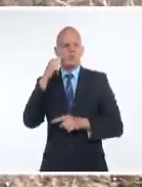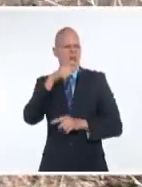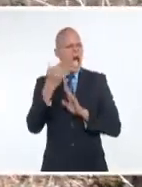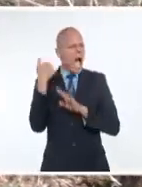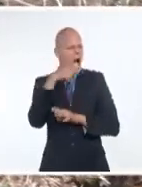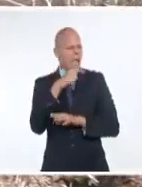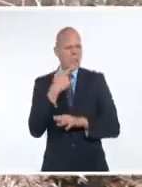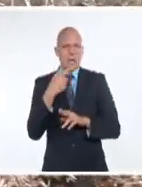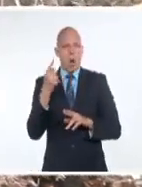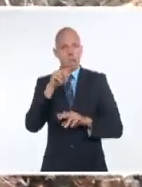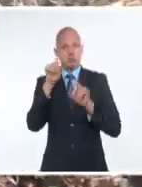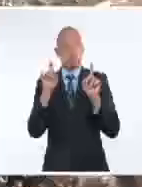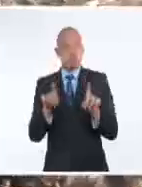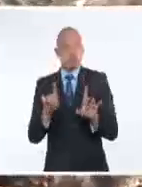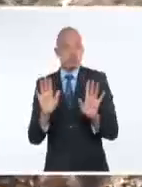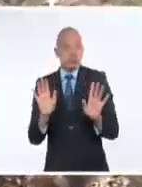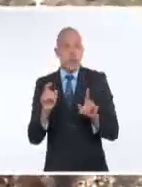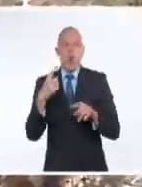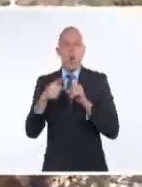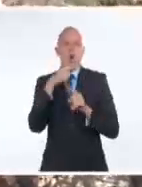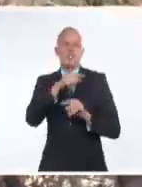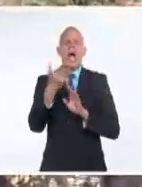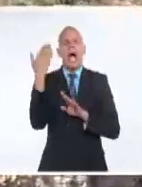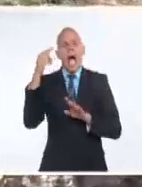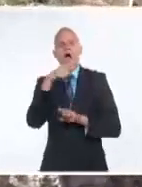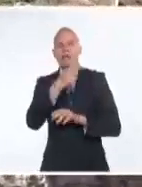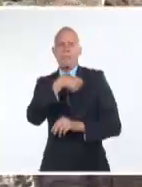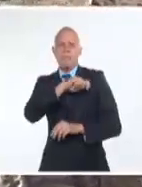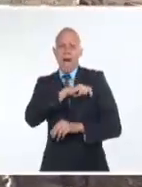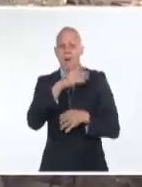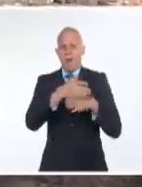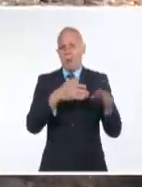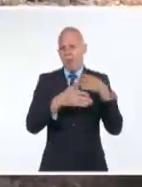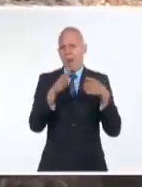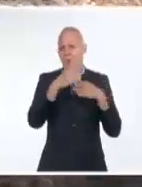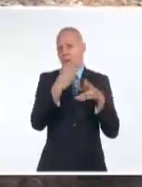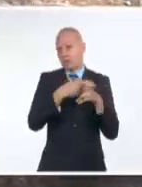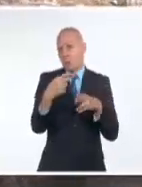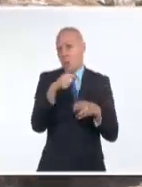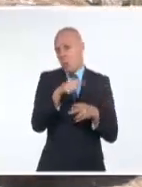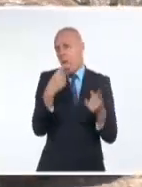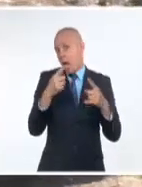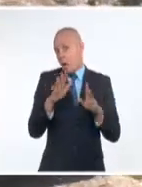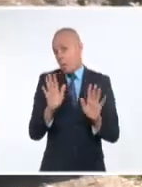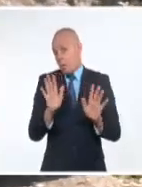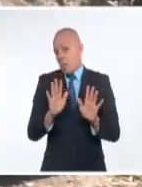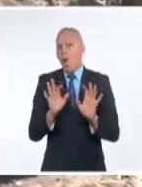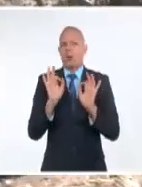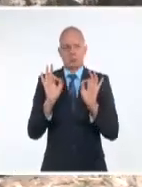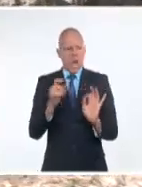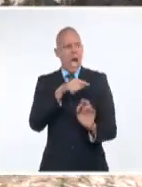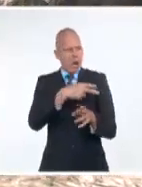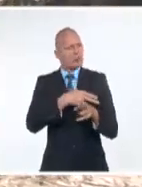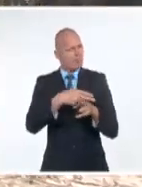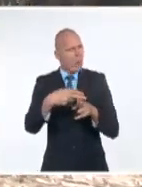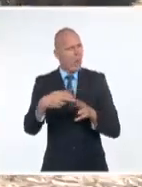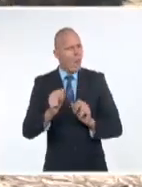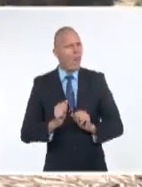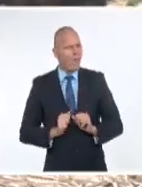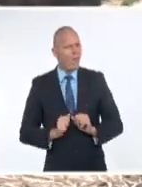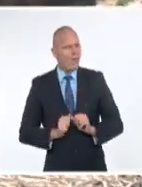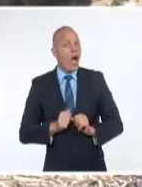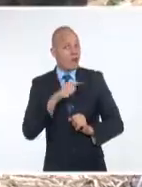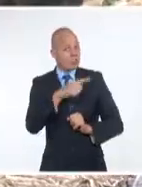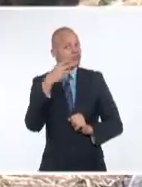la imagen de alguna edificación colonial y que alguna historia tendrá. Y realmente es así, pero su valor es más grande de